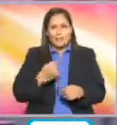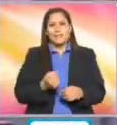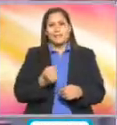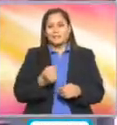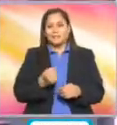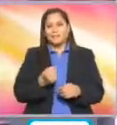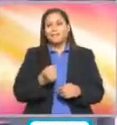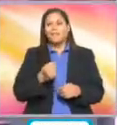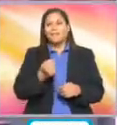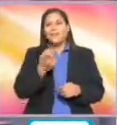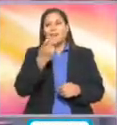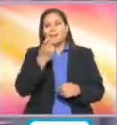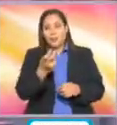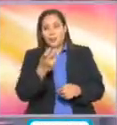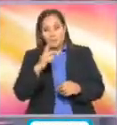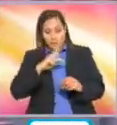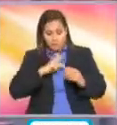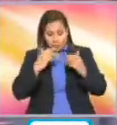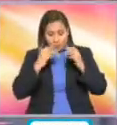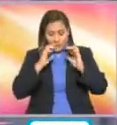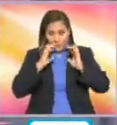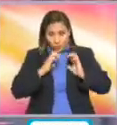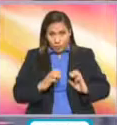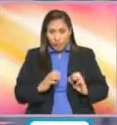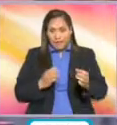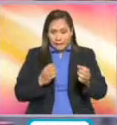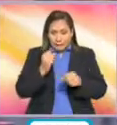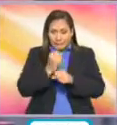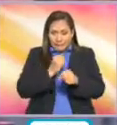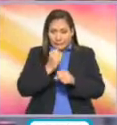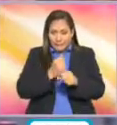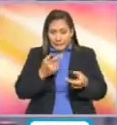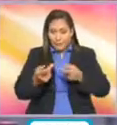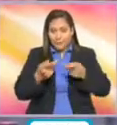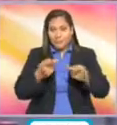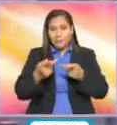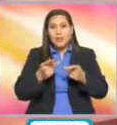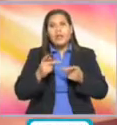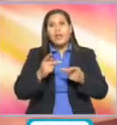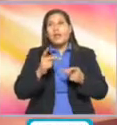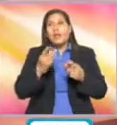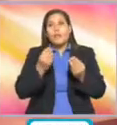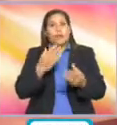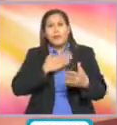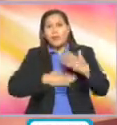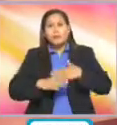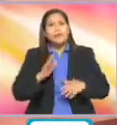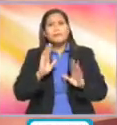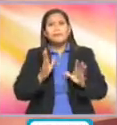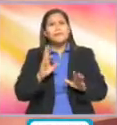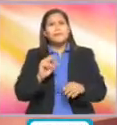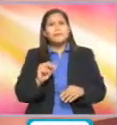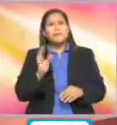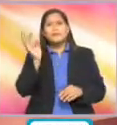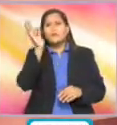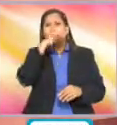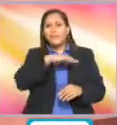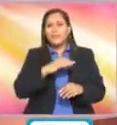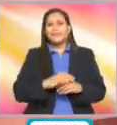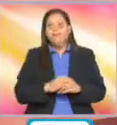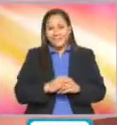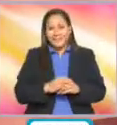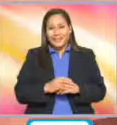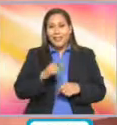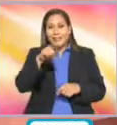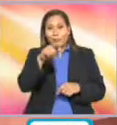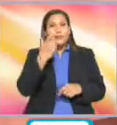al tener como una mejor condición física, también en las actividades cotidianas ya no te fatigas tanto porque ya Claro. generaste esa condición Hasta dicen que física. si quieres ser más